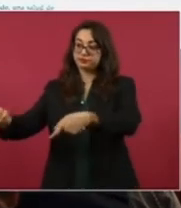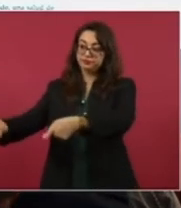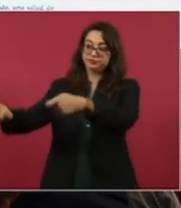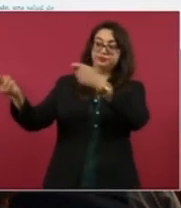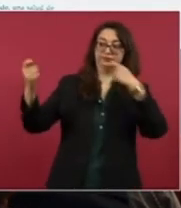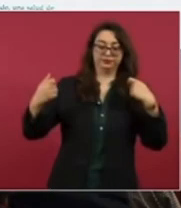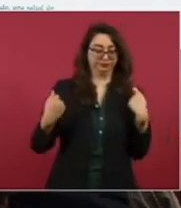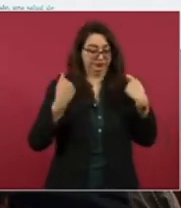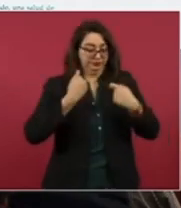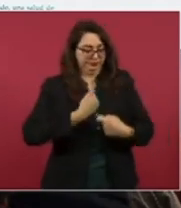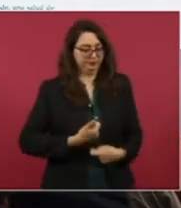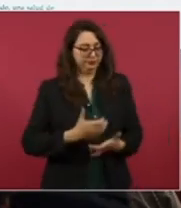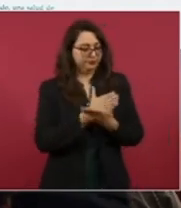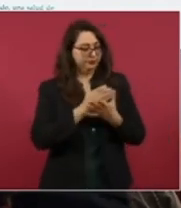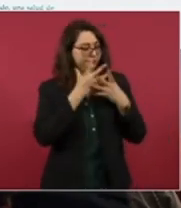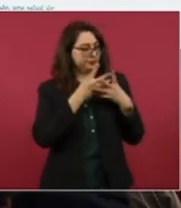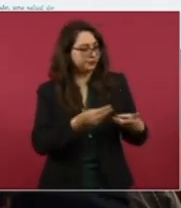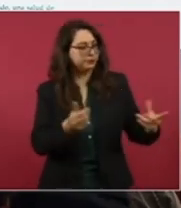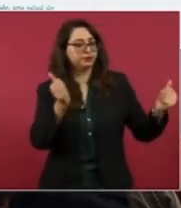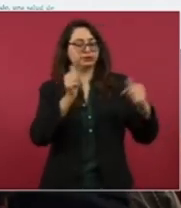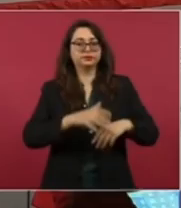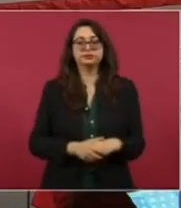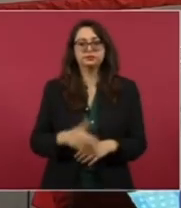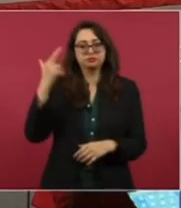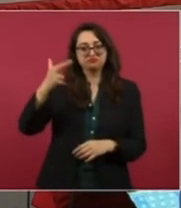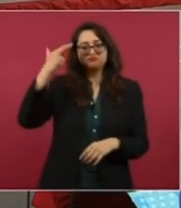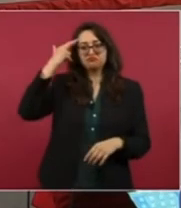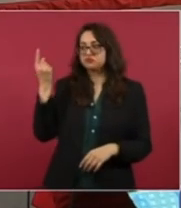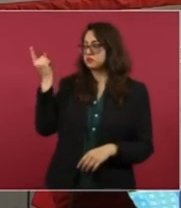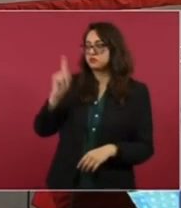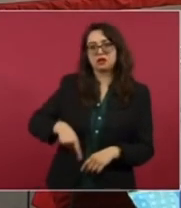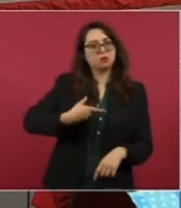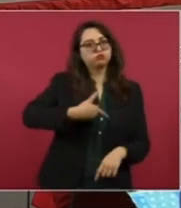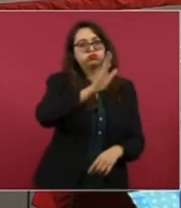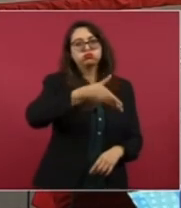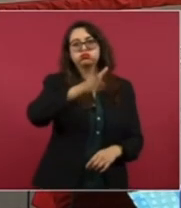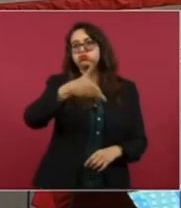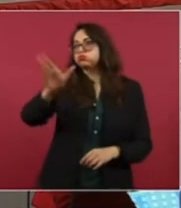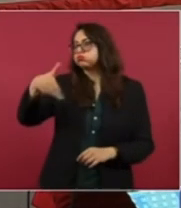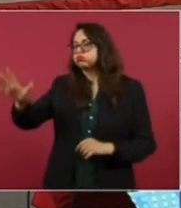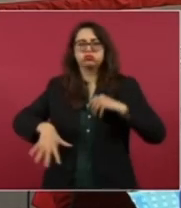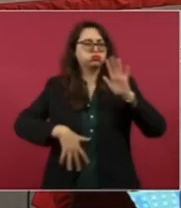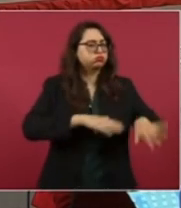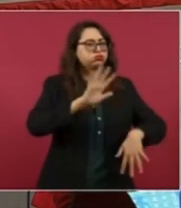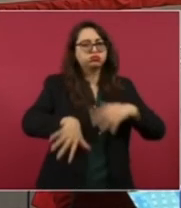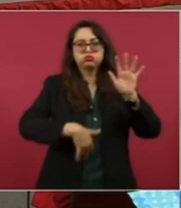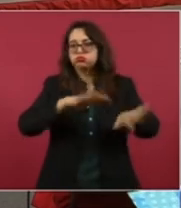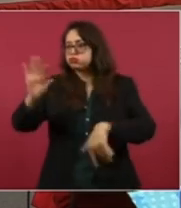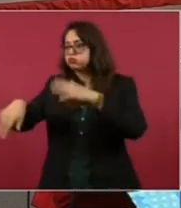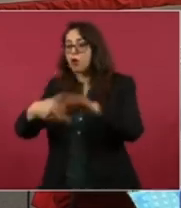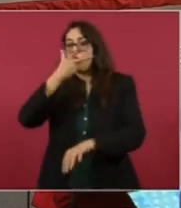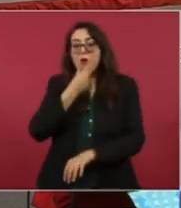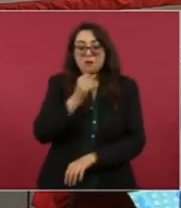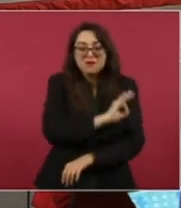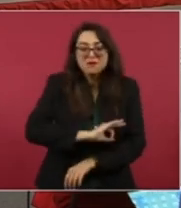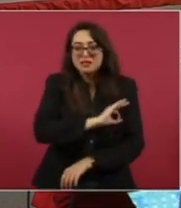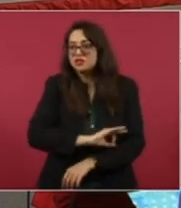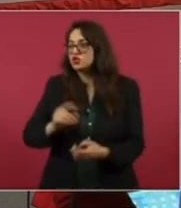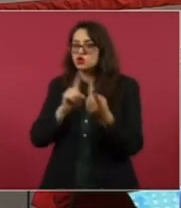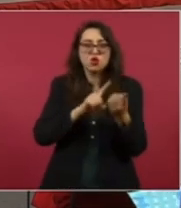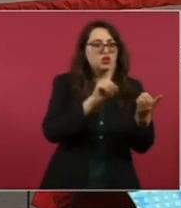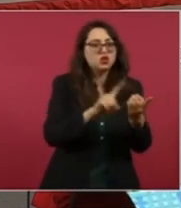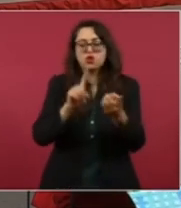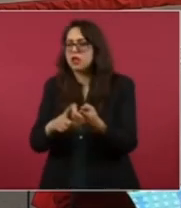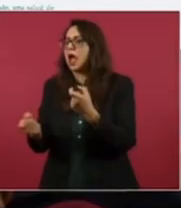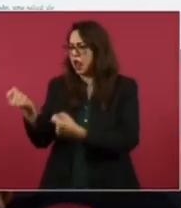emisarios del zar hacia todos los confines de la tierra, pero encontrar a un hombre feliz no era tarea fácil. Aquel que